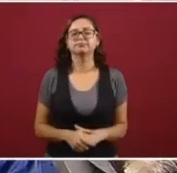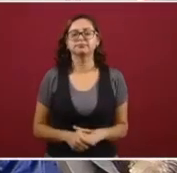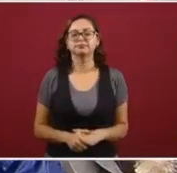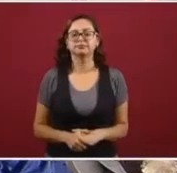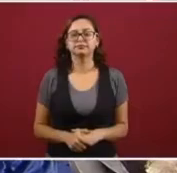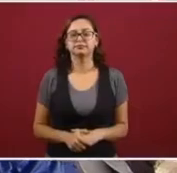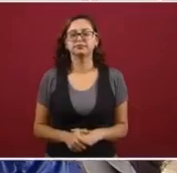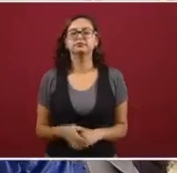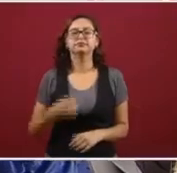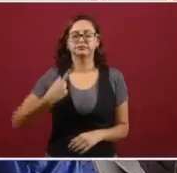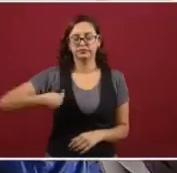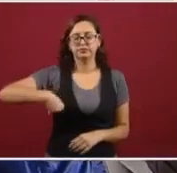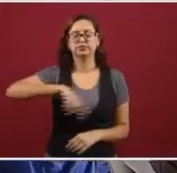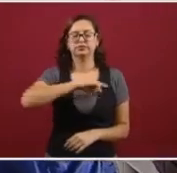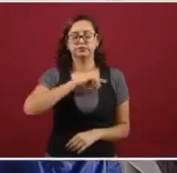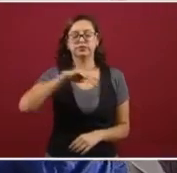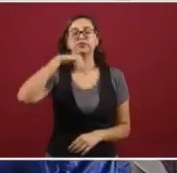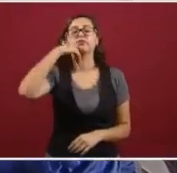y queremos